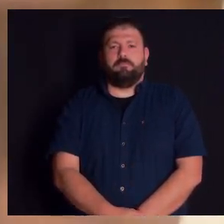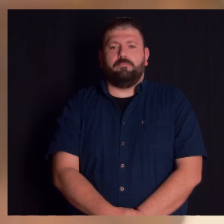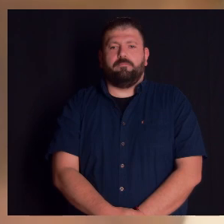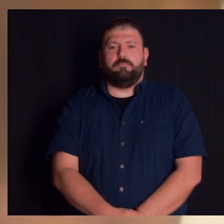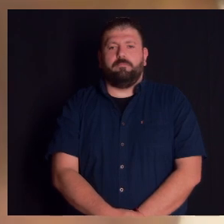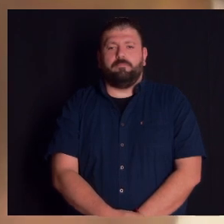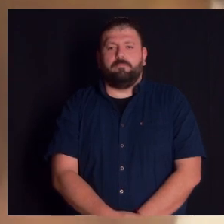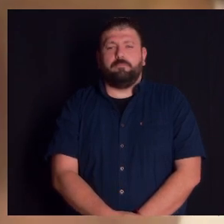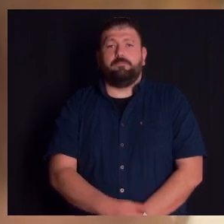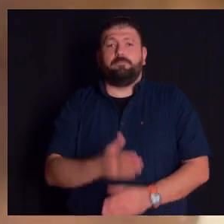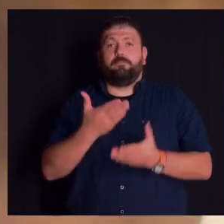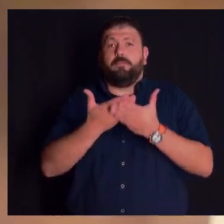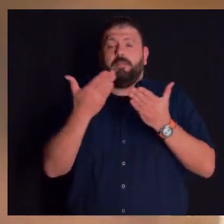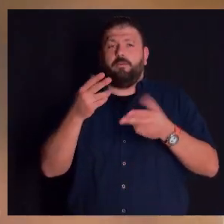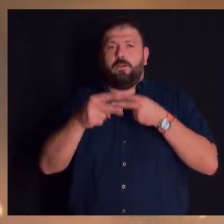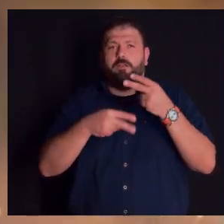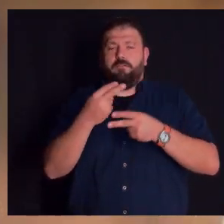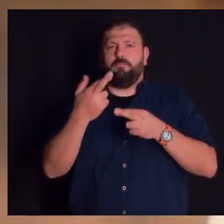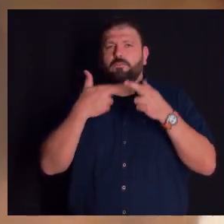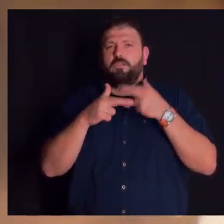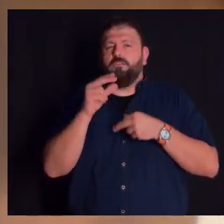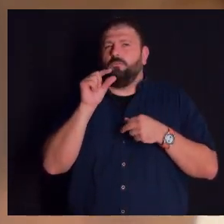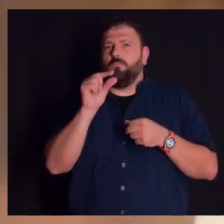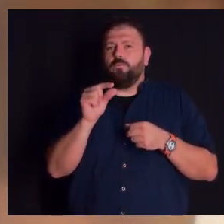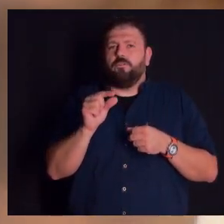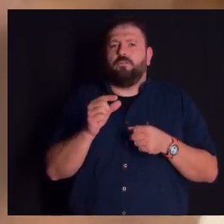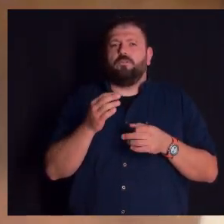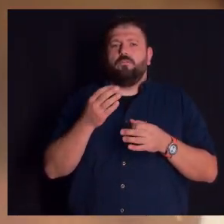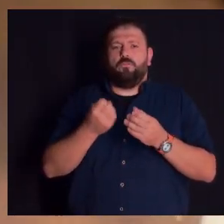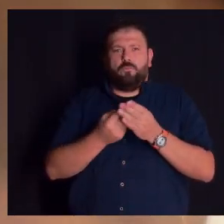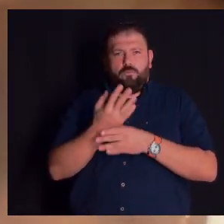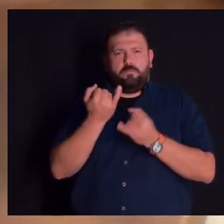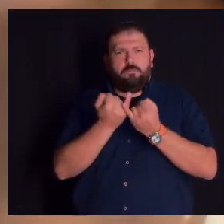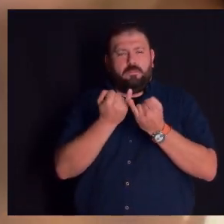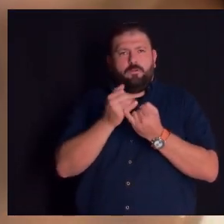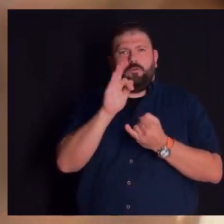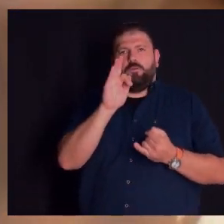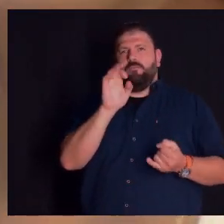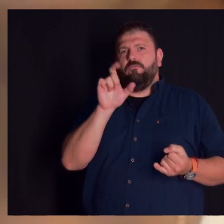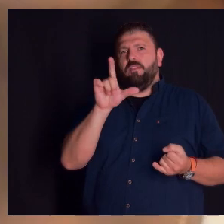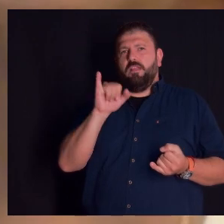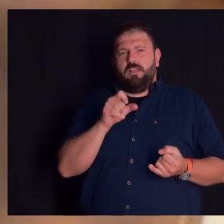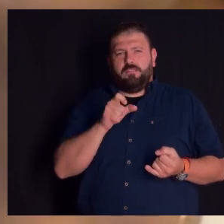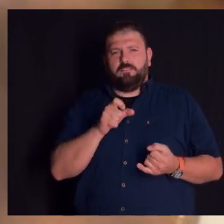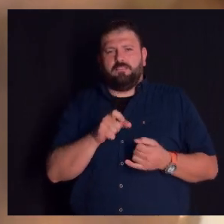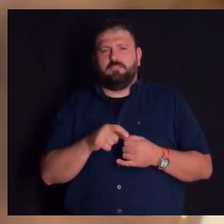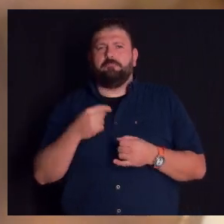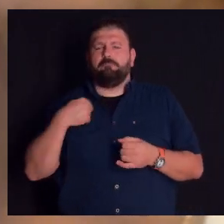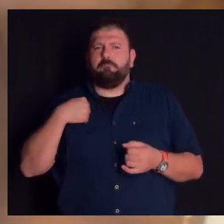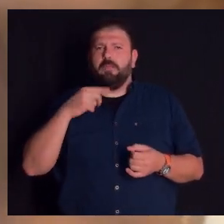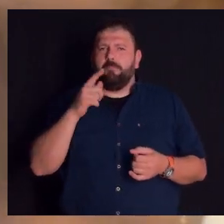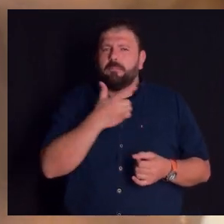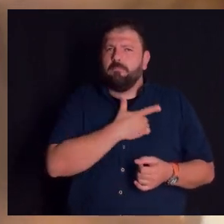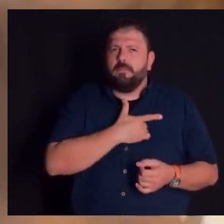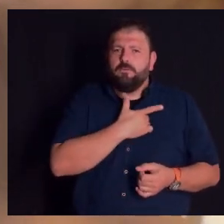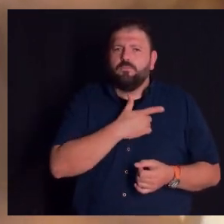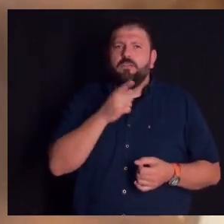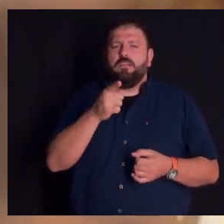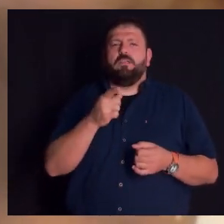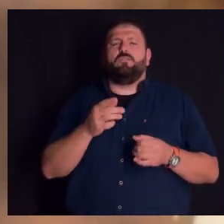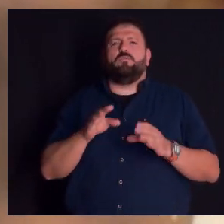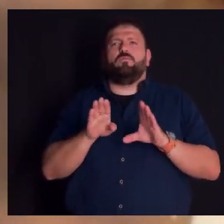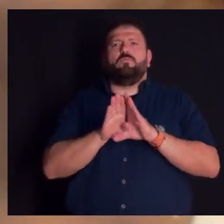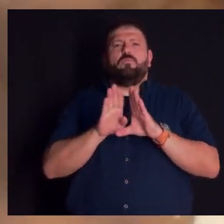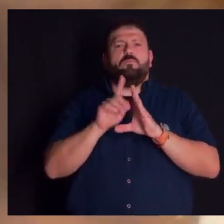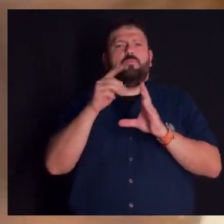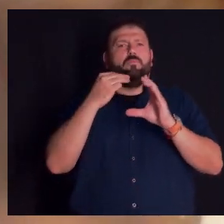Ahora Now, vamos a regresar un let's poquito go a, back a nuevamente little con bit Félix. to Félix, Felix. a mí me gustaría Felix, que mandaras un